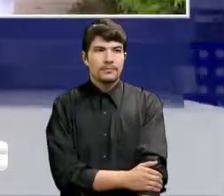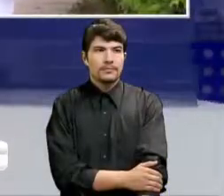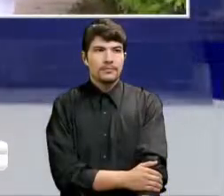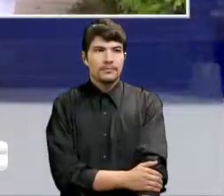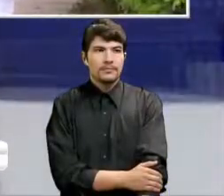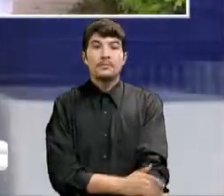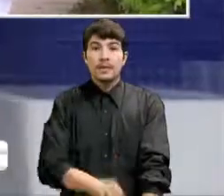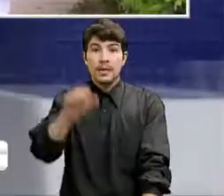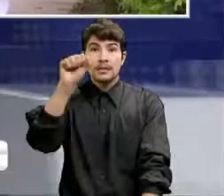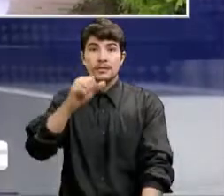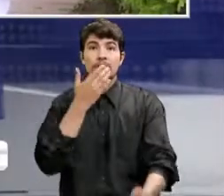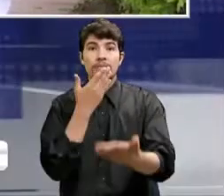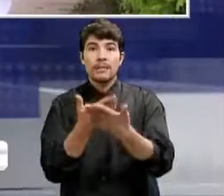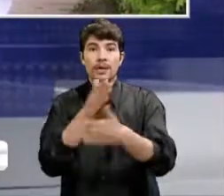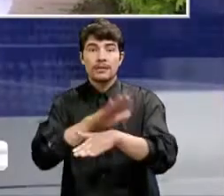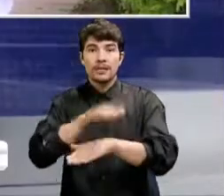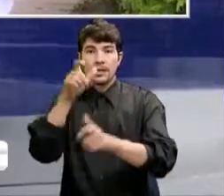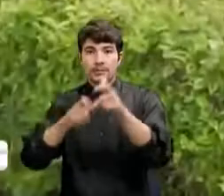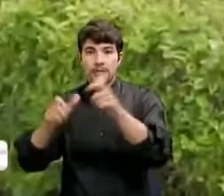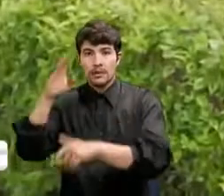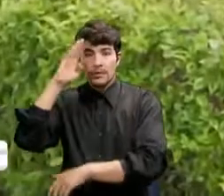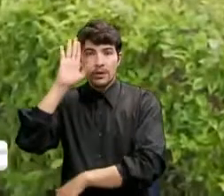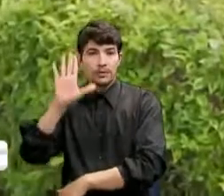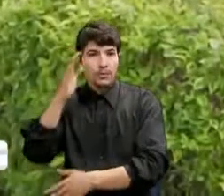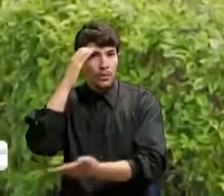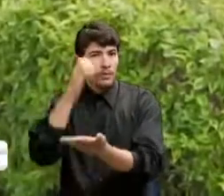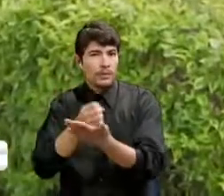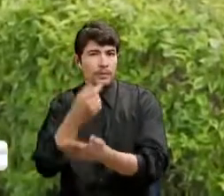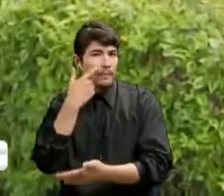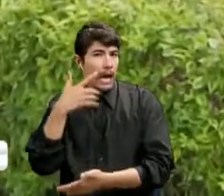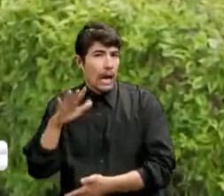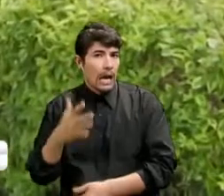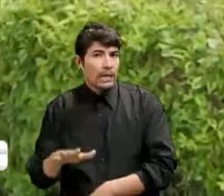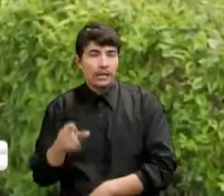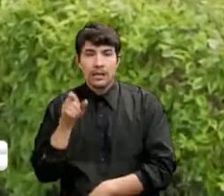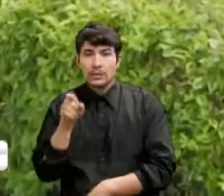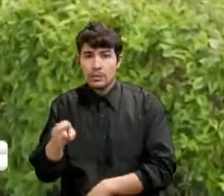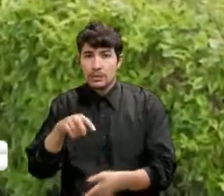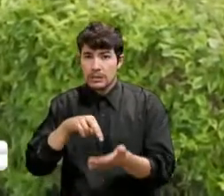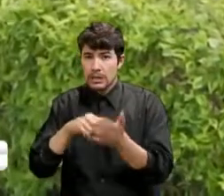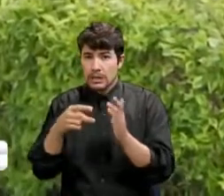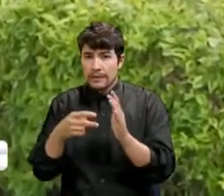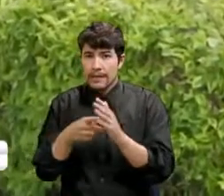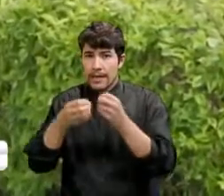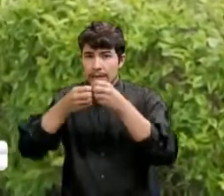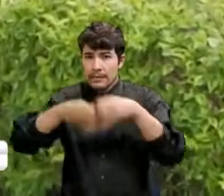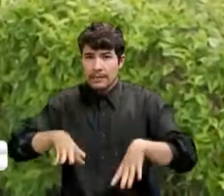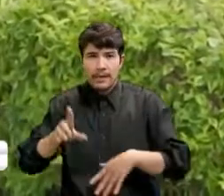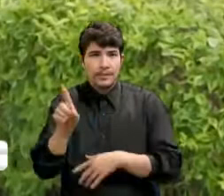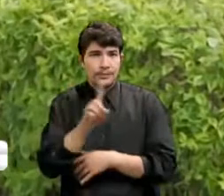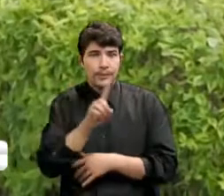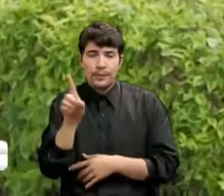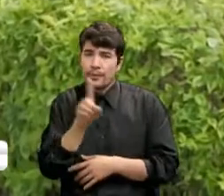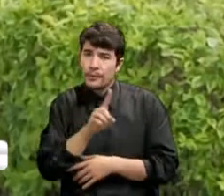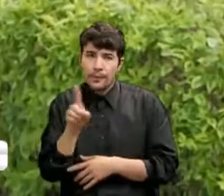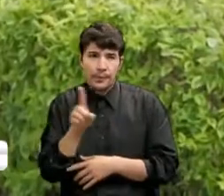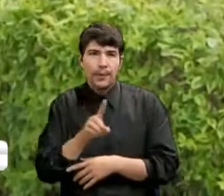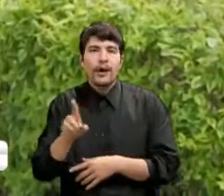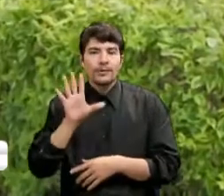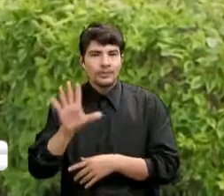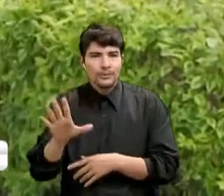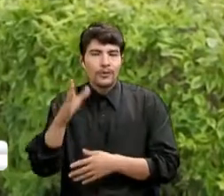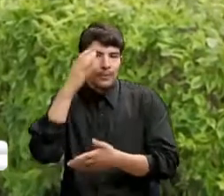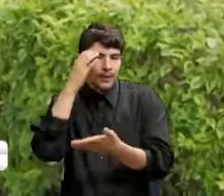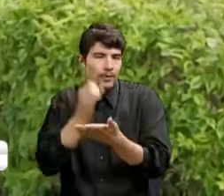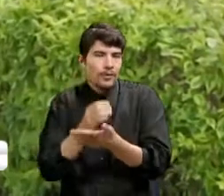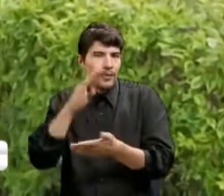así muy buenas tardes pues lo que las autoridades han manifestado es que todo parece indicar que no se trata de una desaparición es la versión que tienen las autoridades